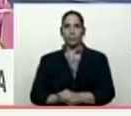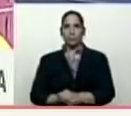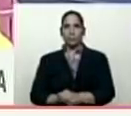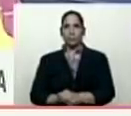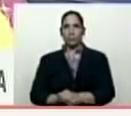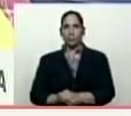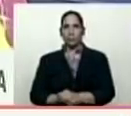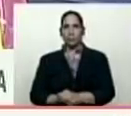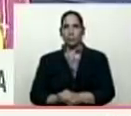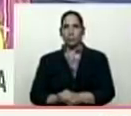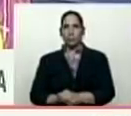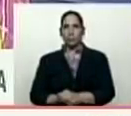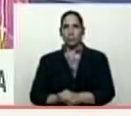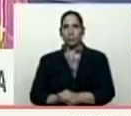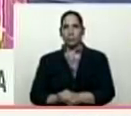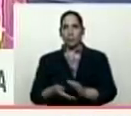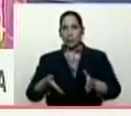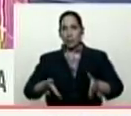Su hijo